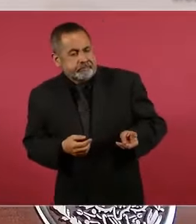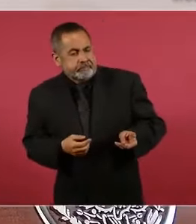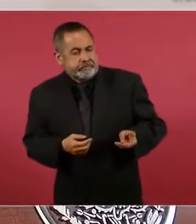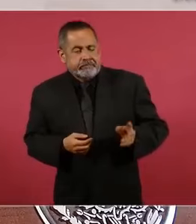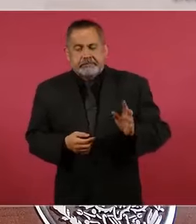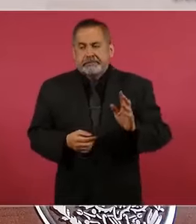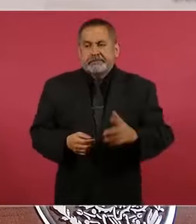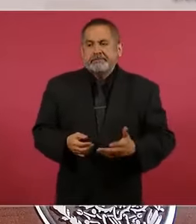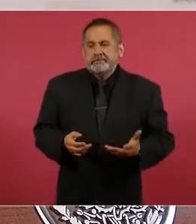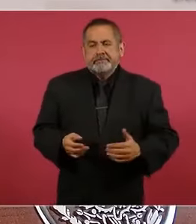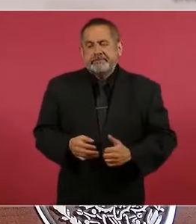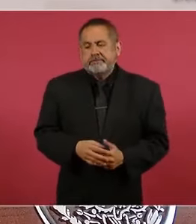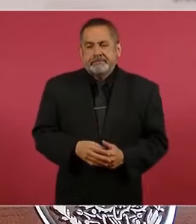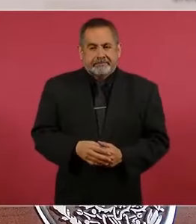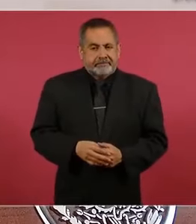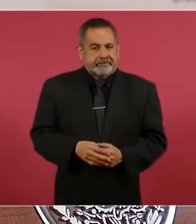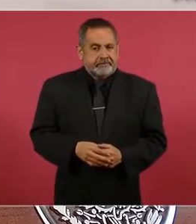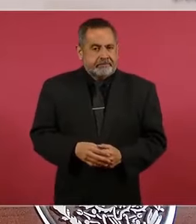Es un